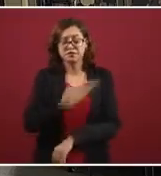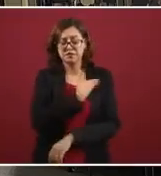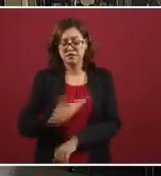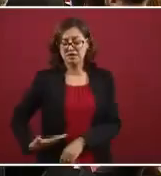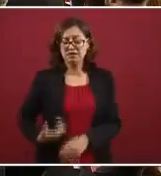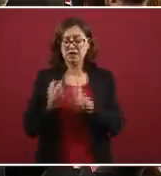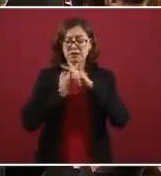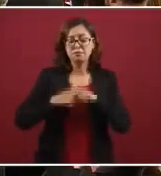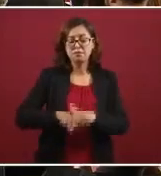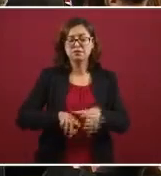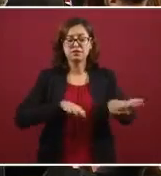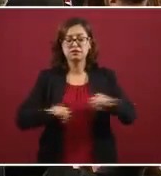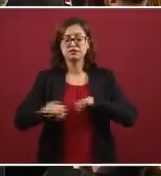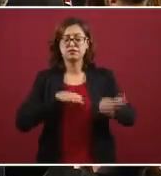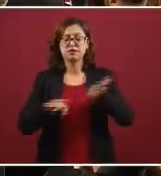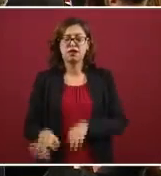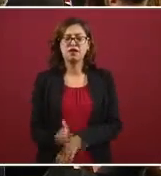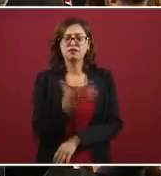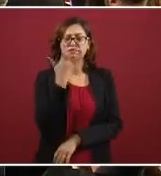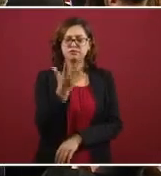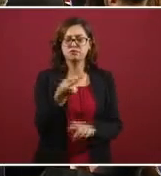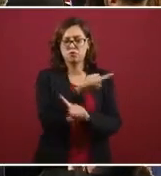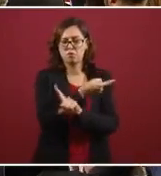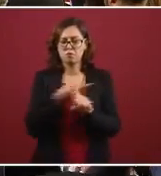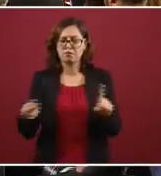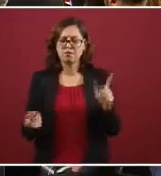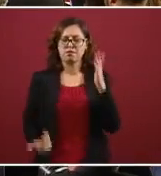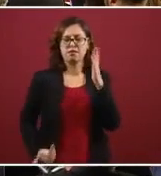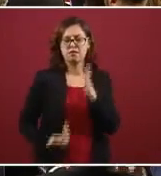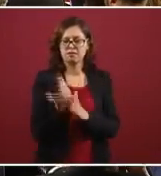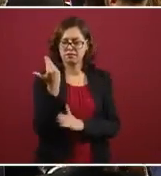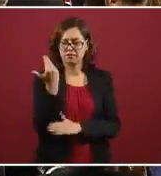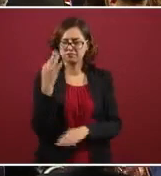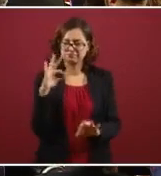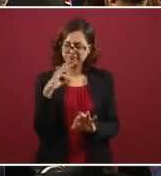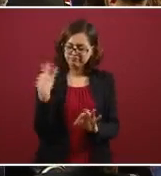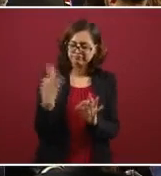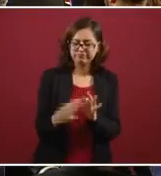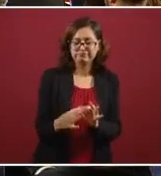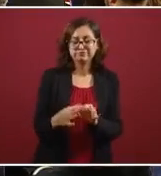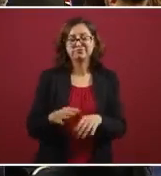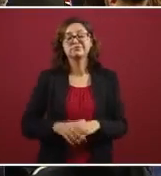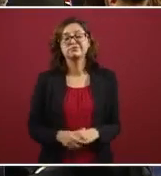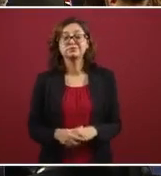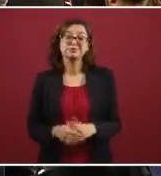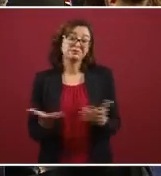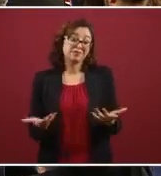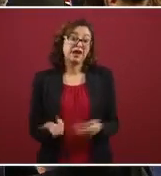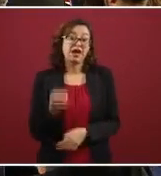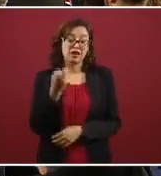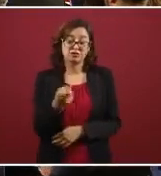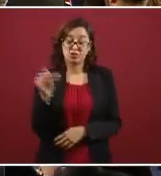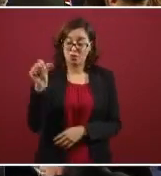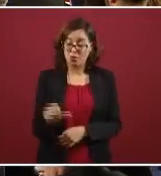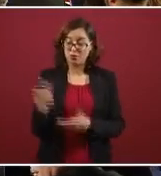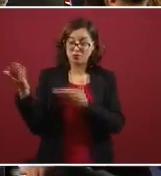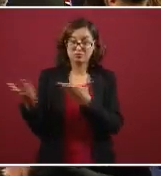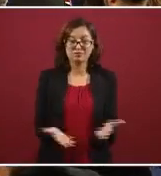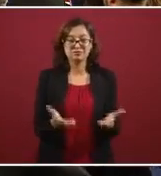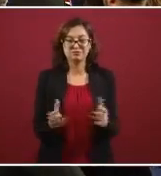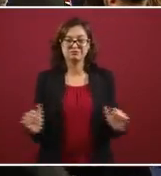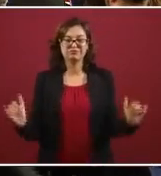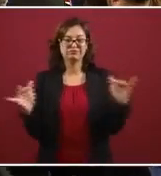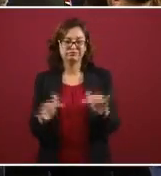5:30 de la mañana está listo para empezar su día. Entonces, eso se debe que el día de hoy estemos acá reunidas